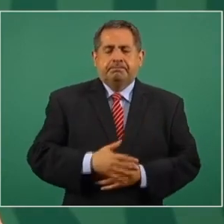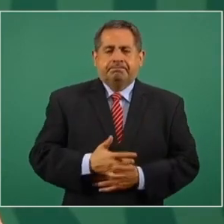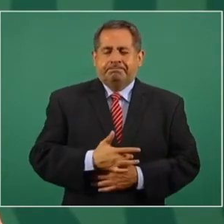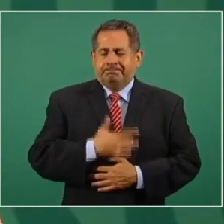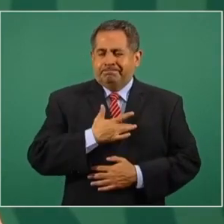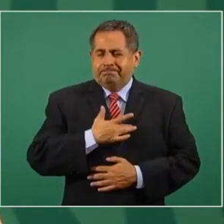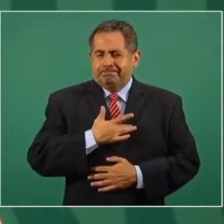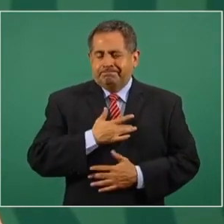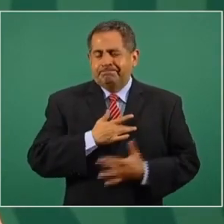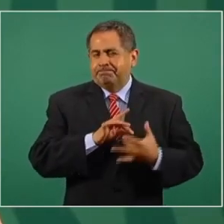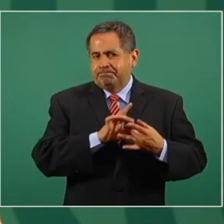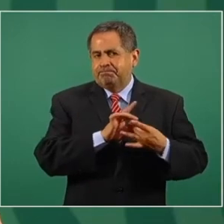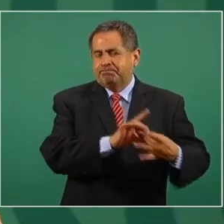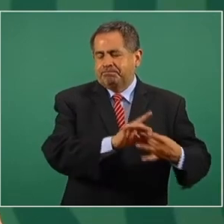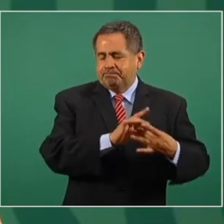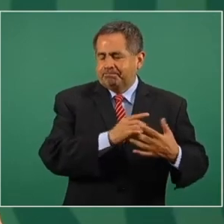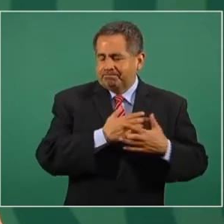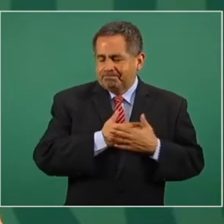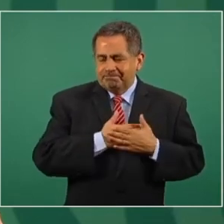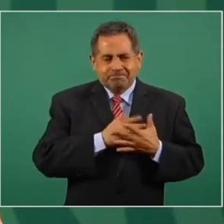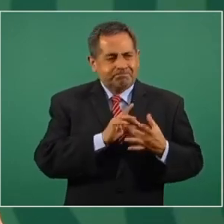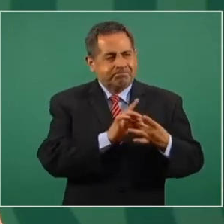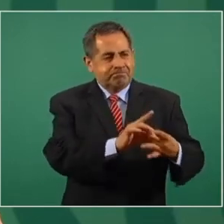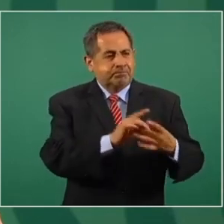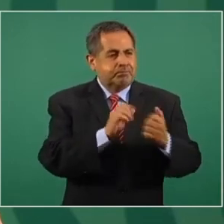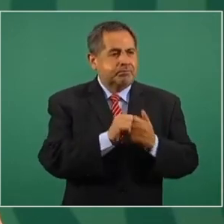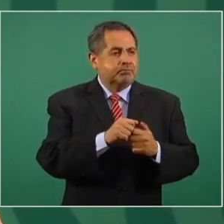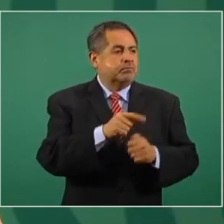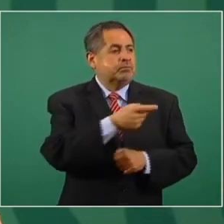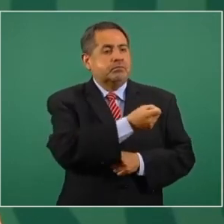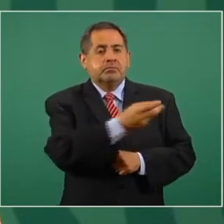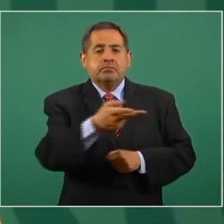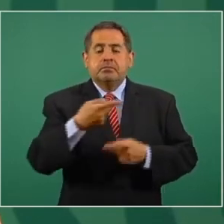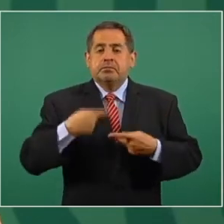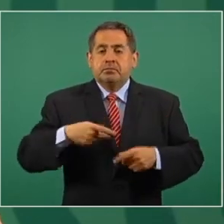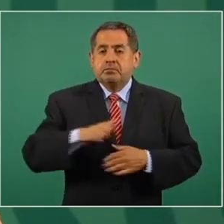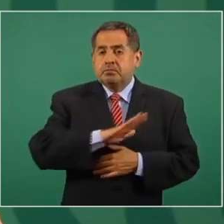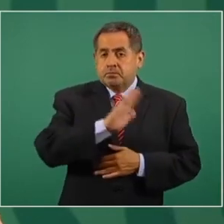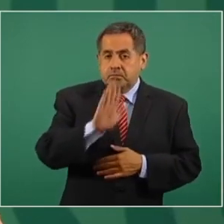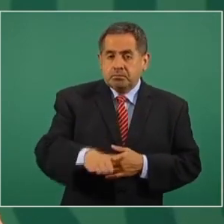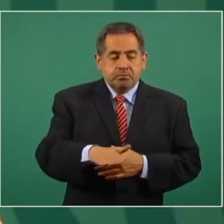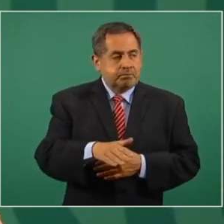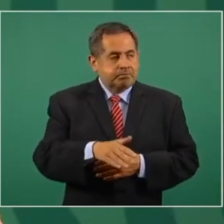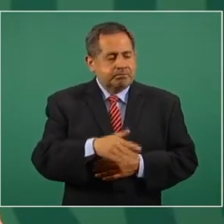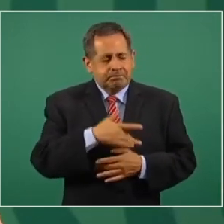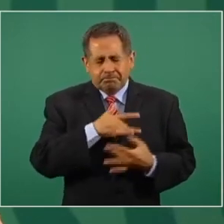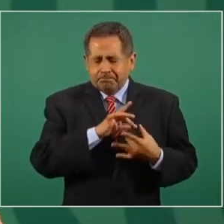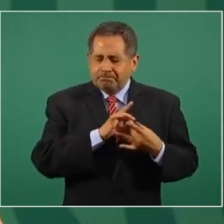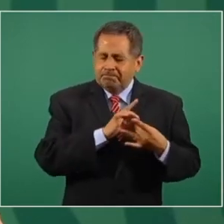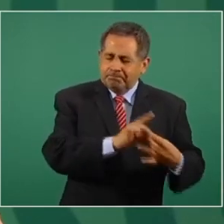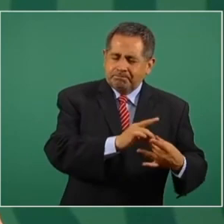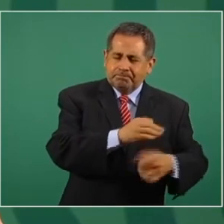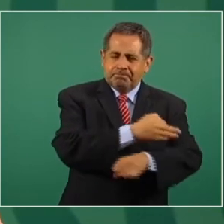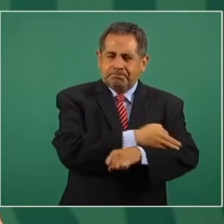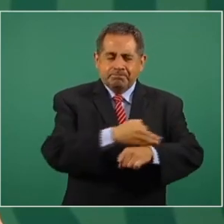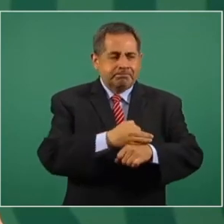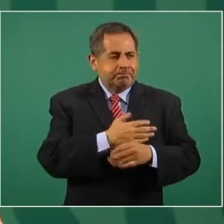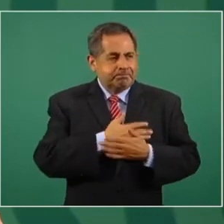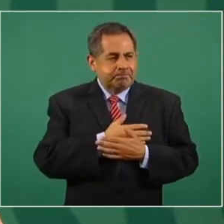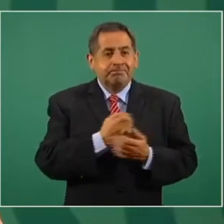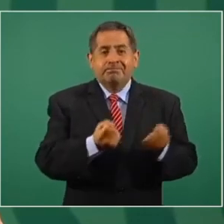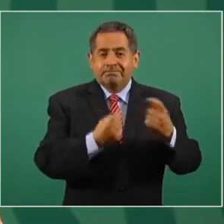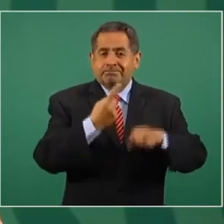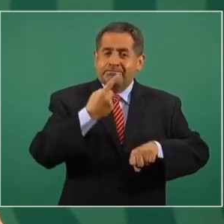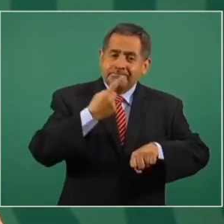solidarizarme con ellos, con los familiares de las víctimas, con los que han padecido de esta